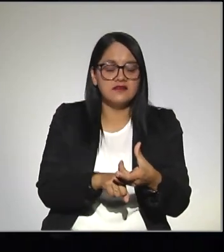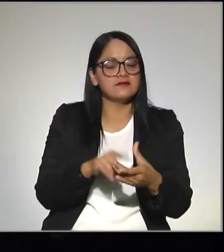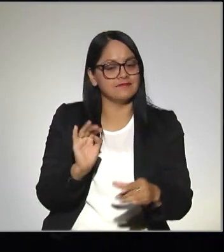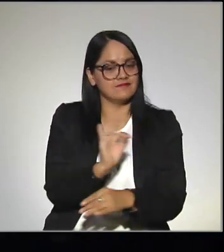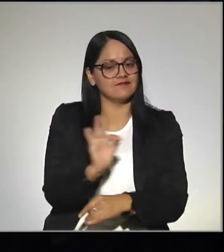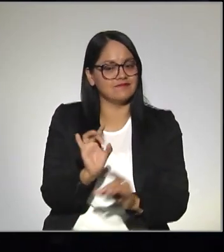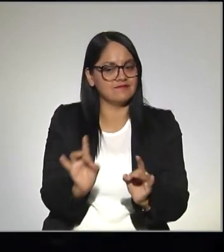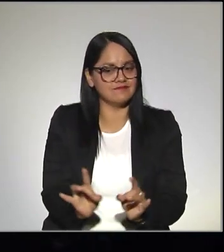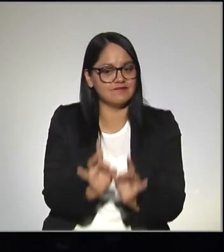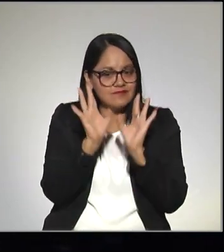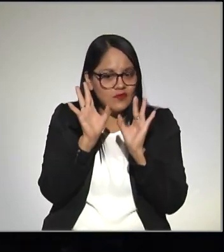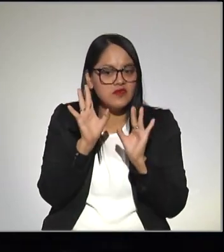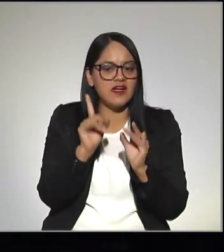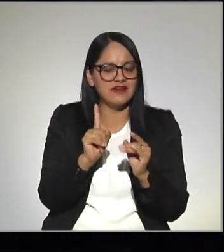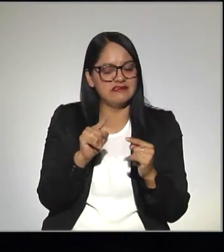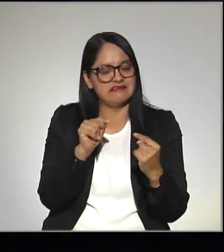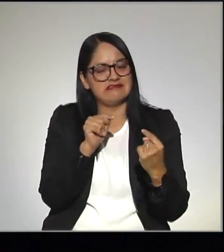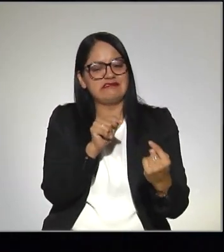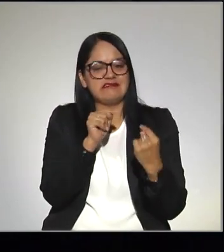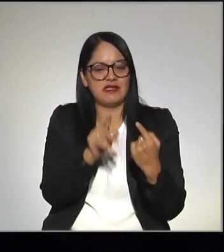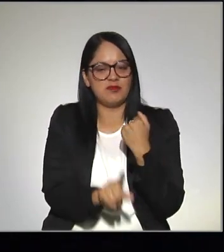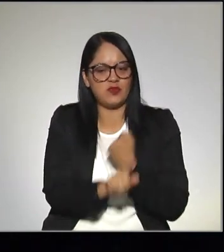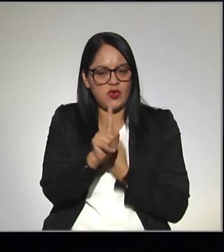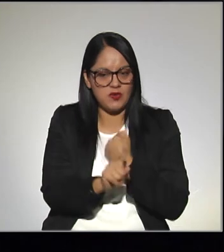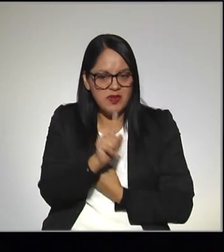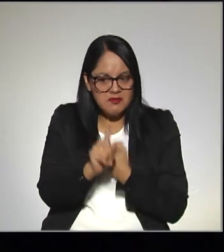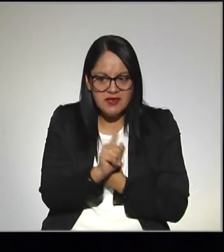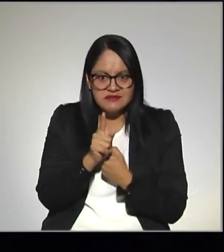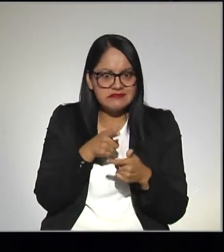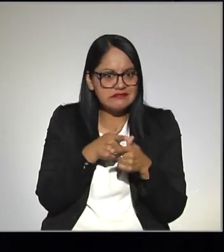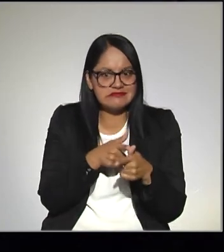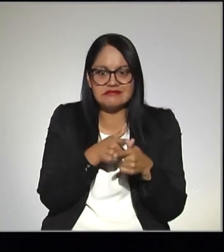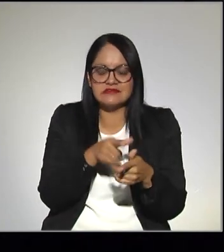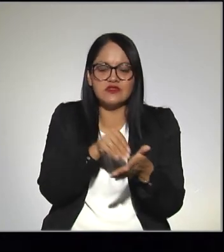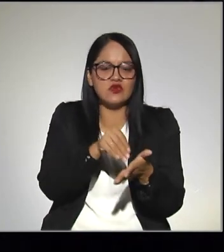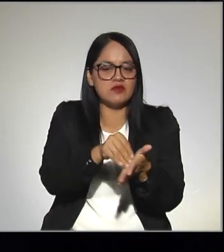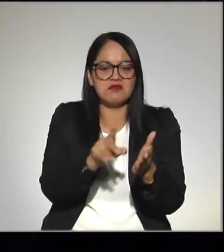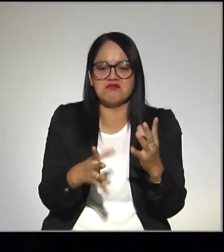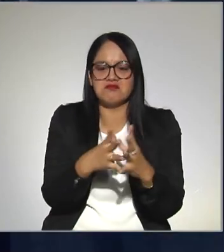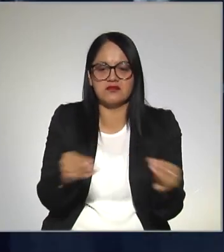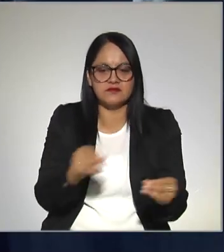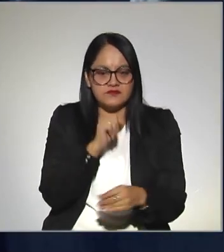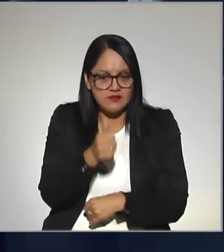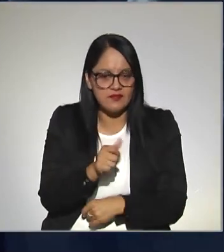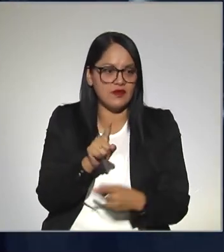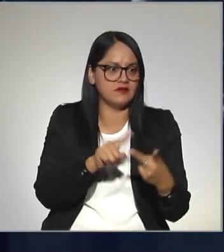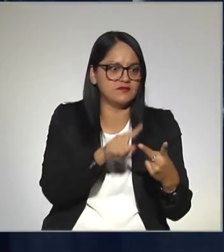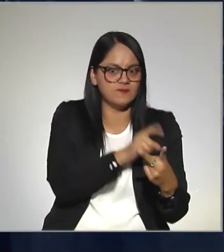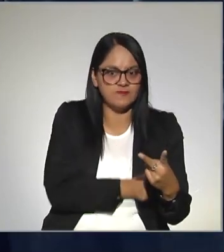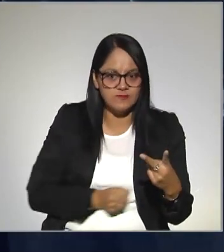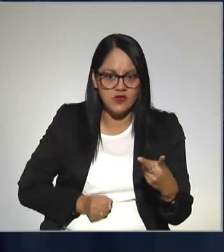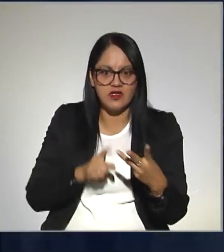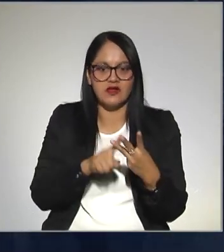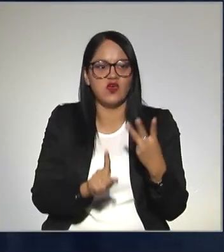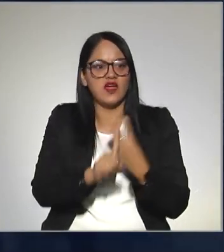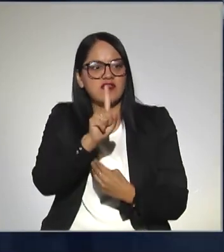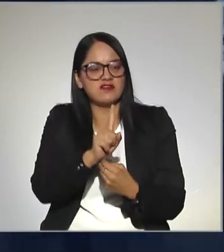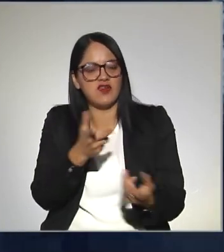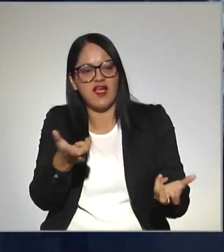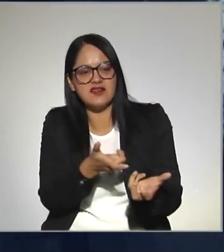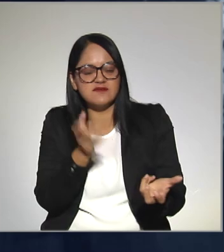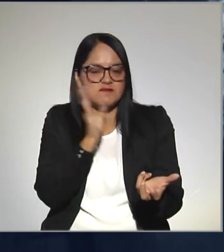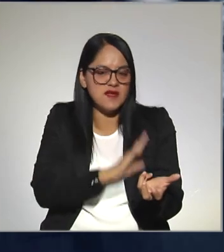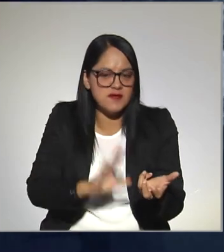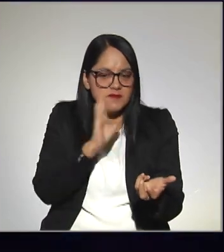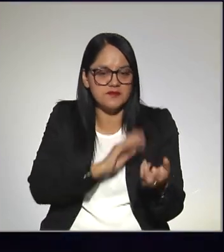pueden surgir diversos enconos por conflictos no resueltos, secretos, dinámicas poco saludables, abandonos